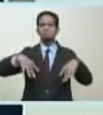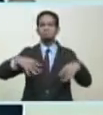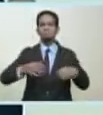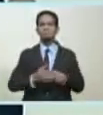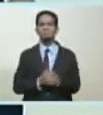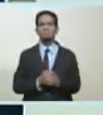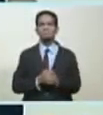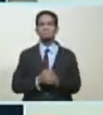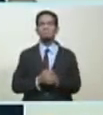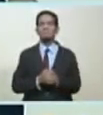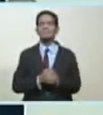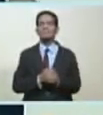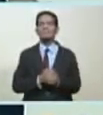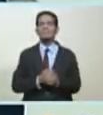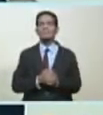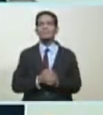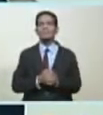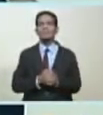la vimos como